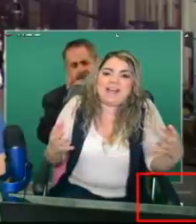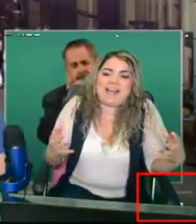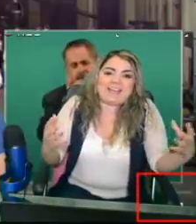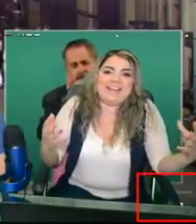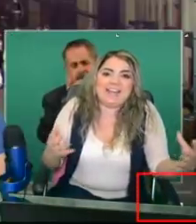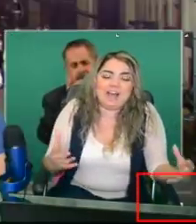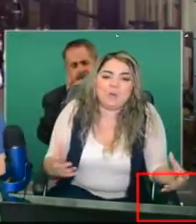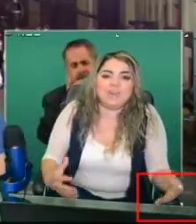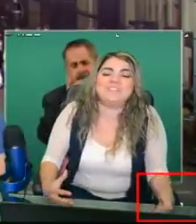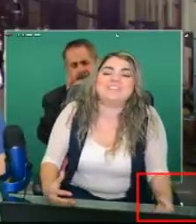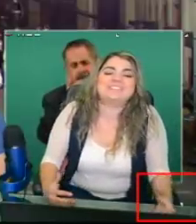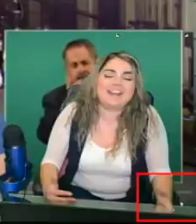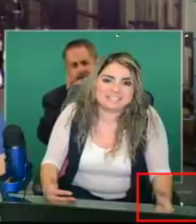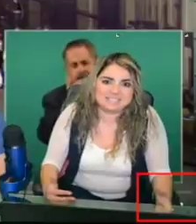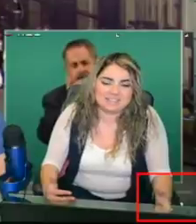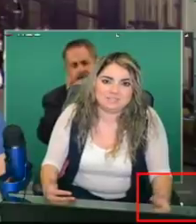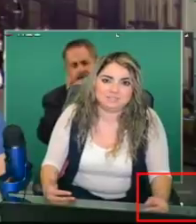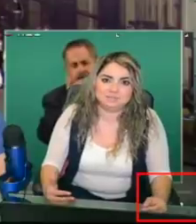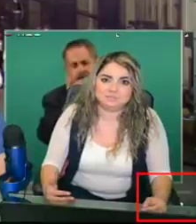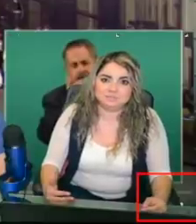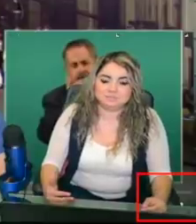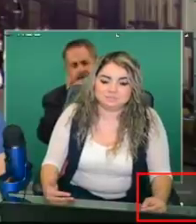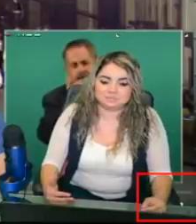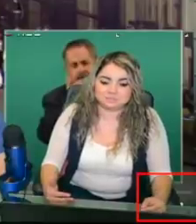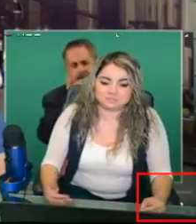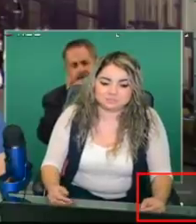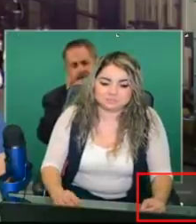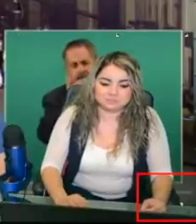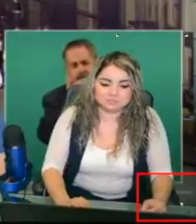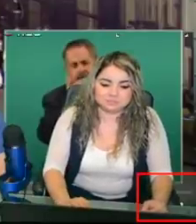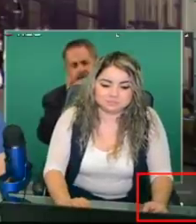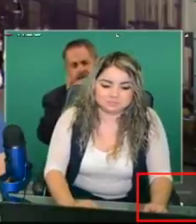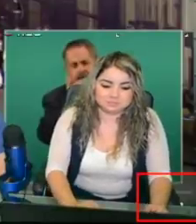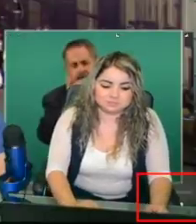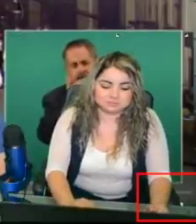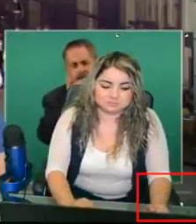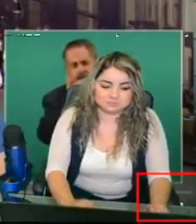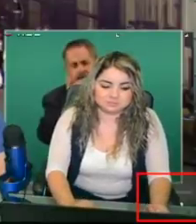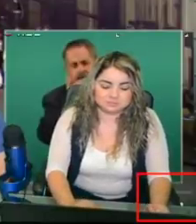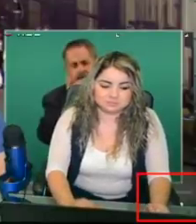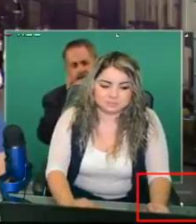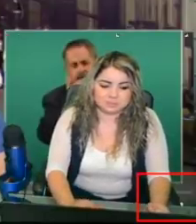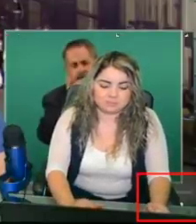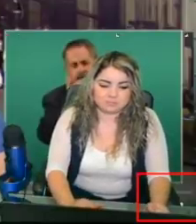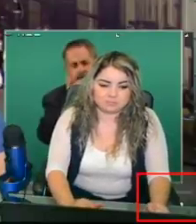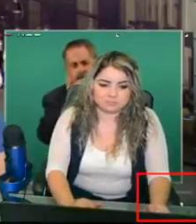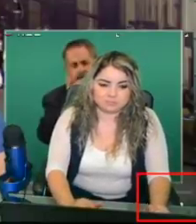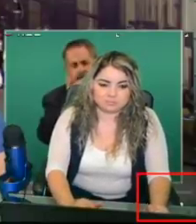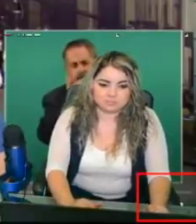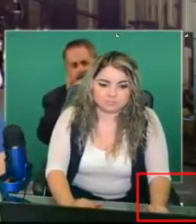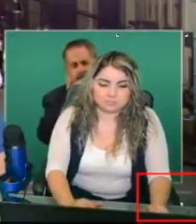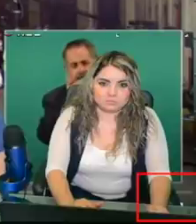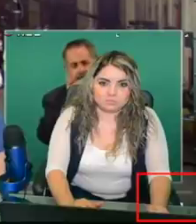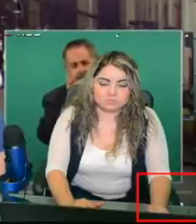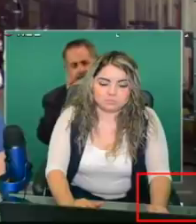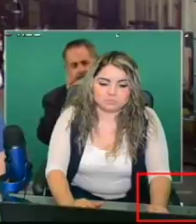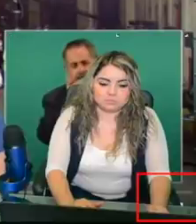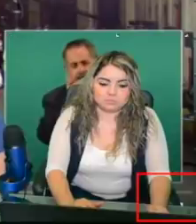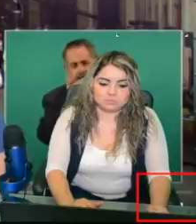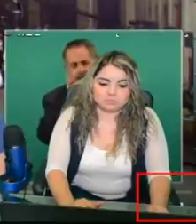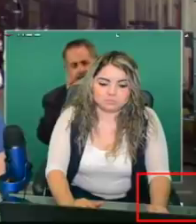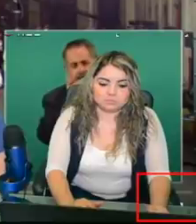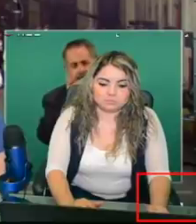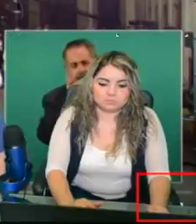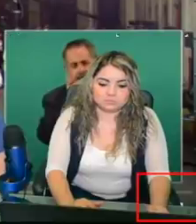manera ajena a una desgracia. Así es, pues simplemente se puede ver la tristeza que están teniendo ellos